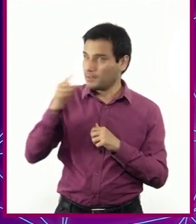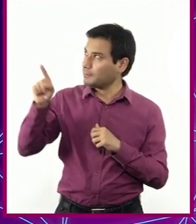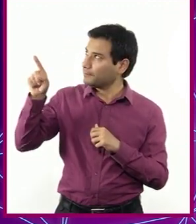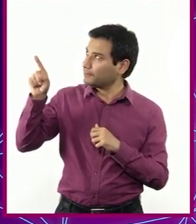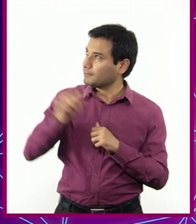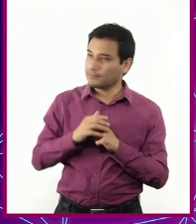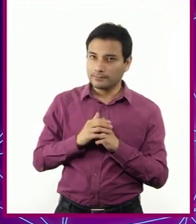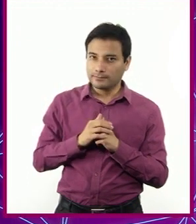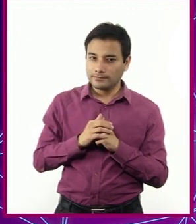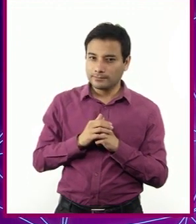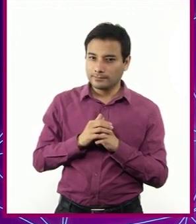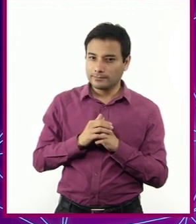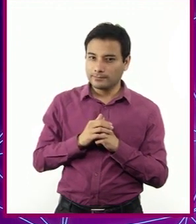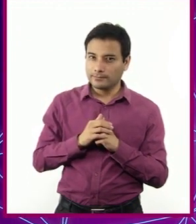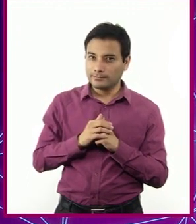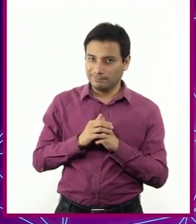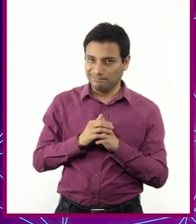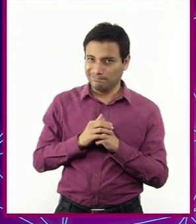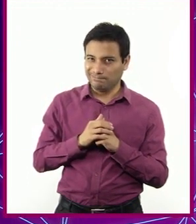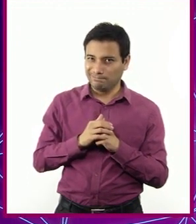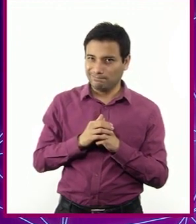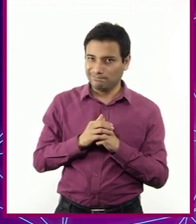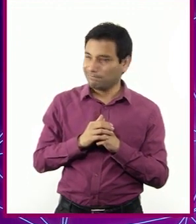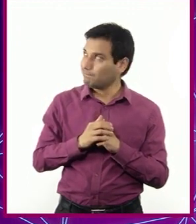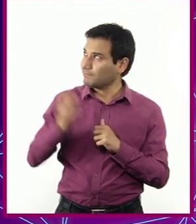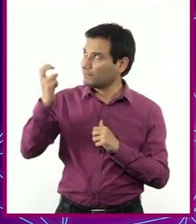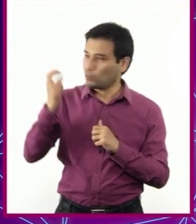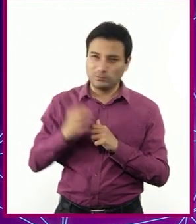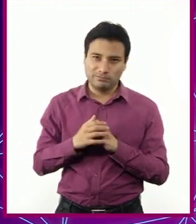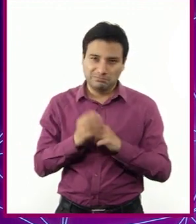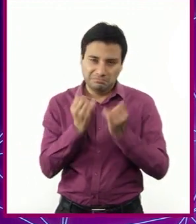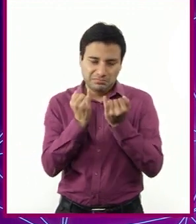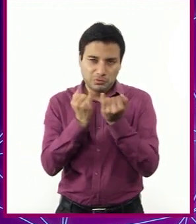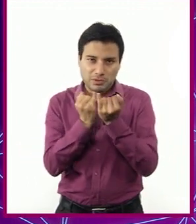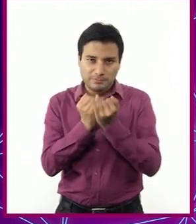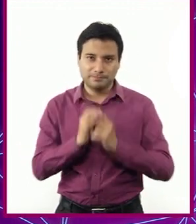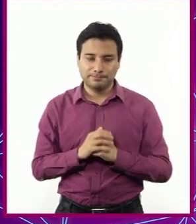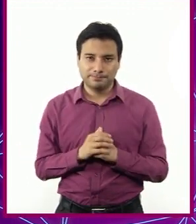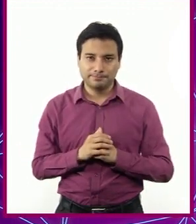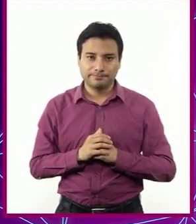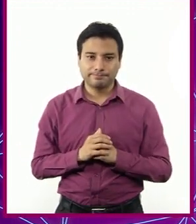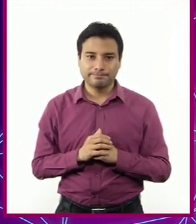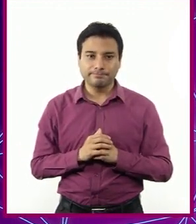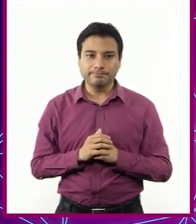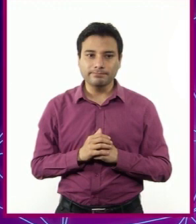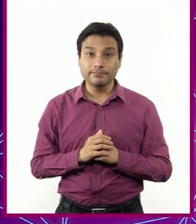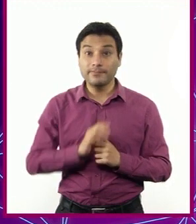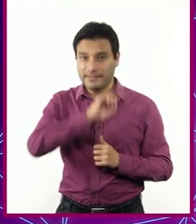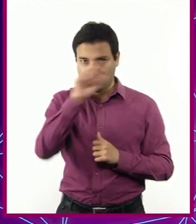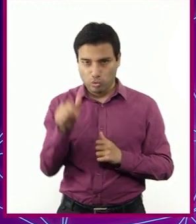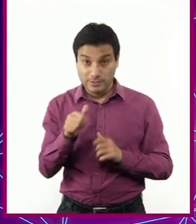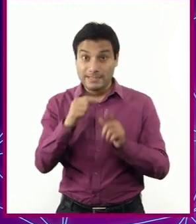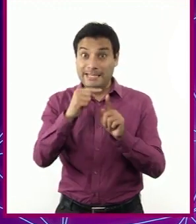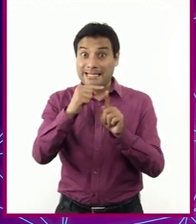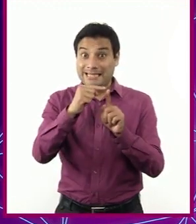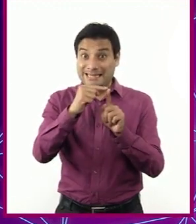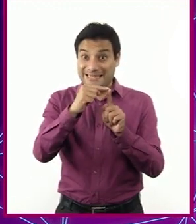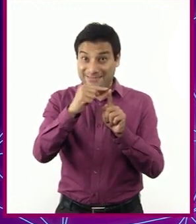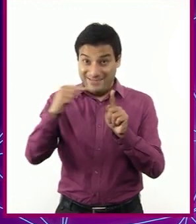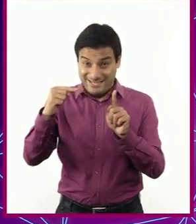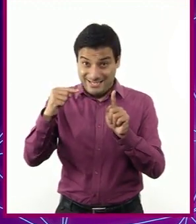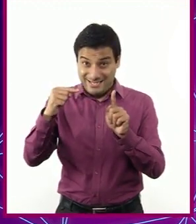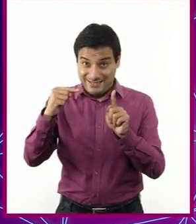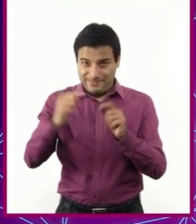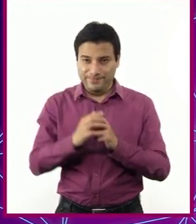los 3 factores de 10 que se encuentran en el denominador. Al dividir estos factores